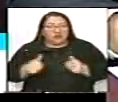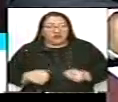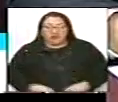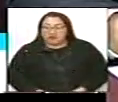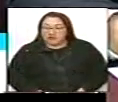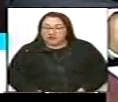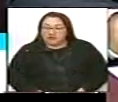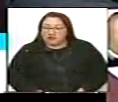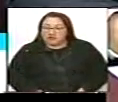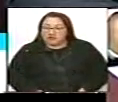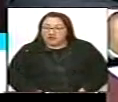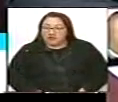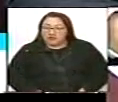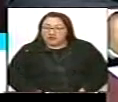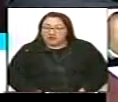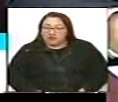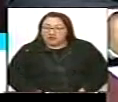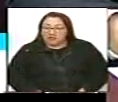correctamente.